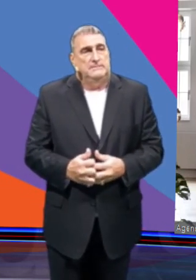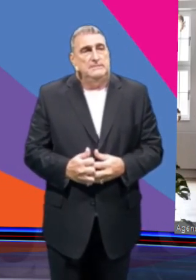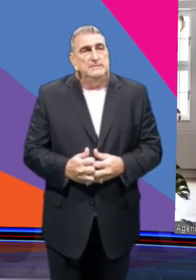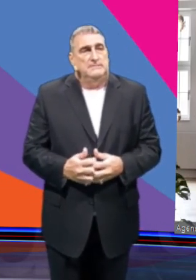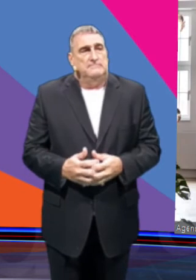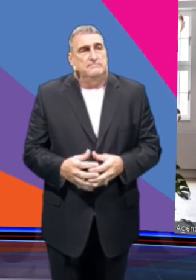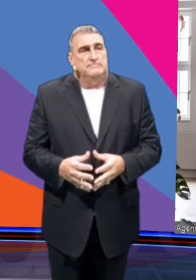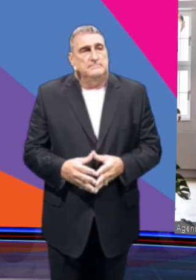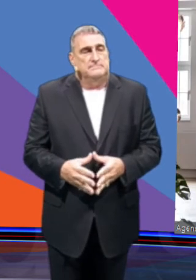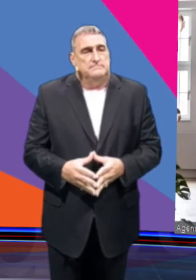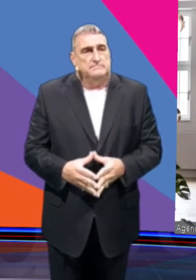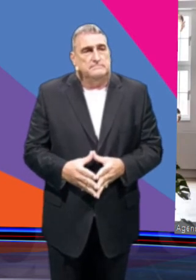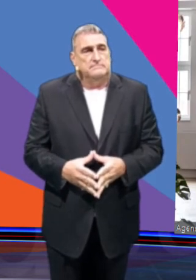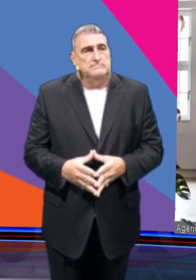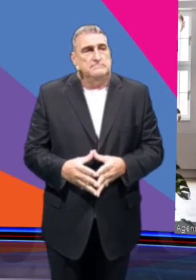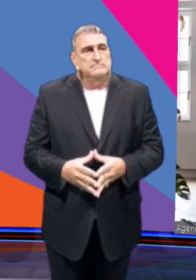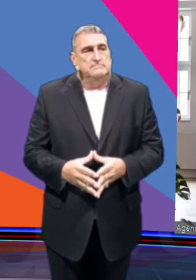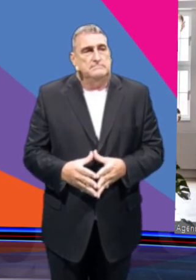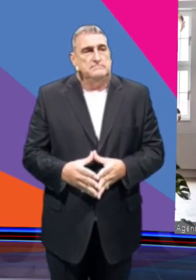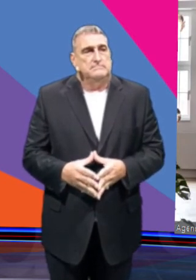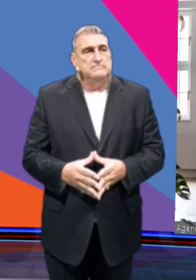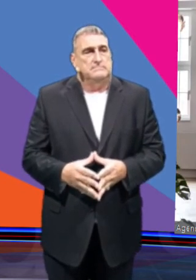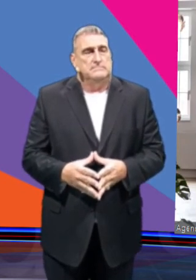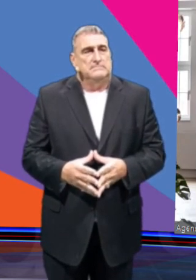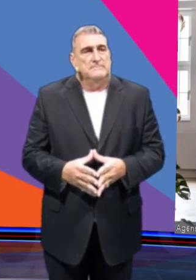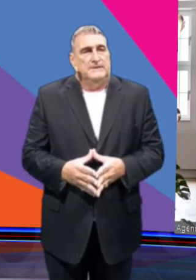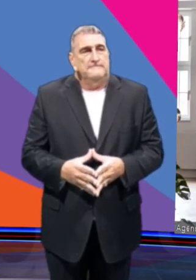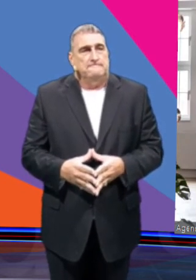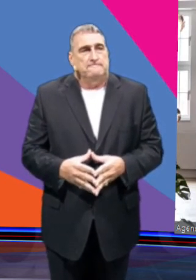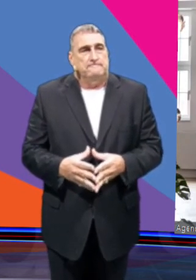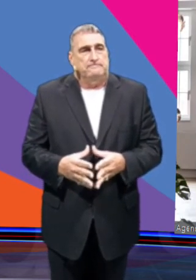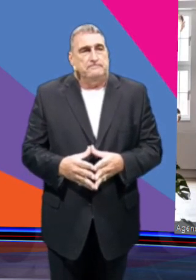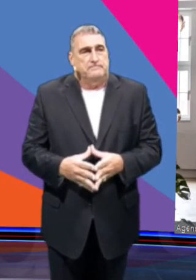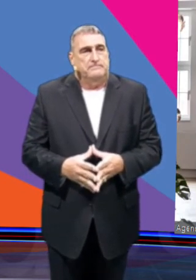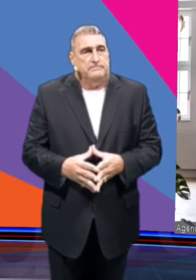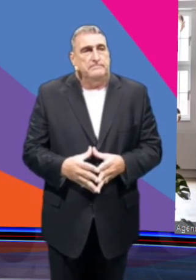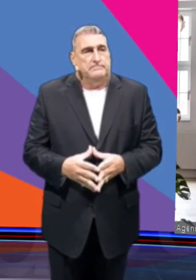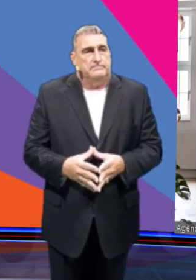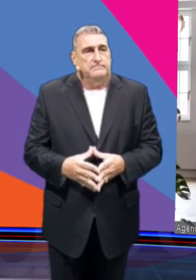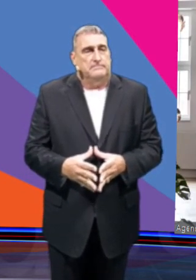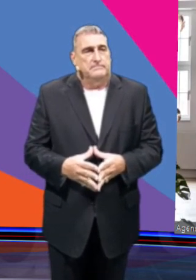a vacunarse para poder disfrutar de la noche, por así decirlo,